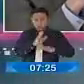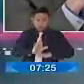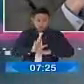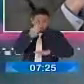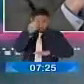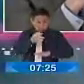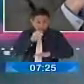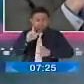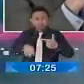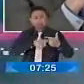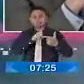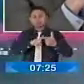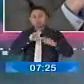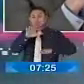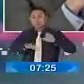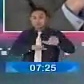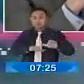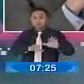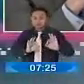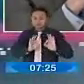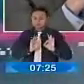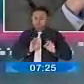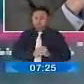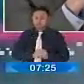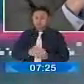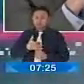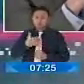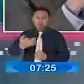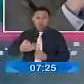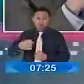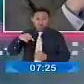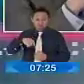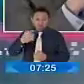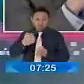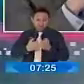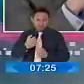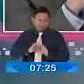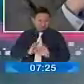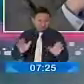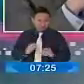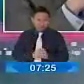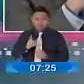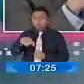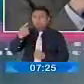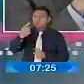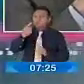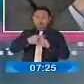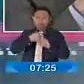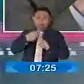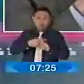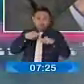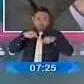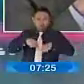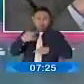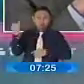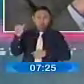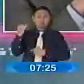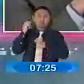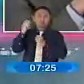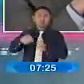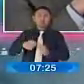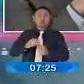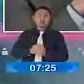y segundo por los avances. Yo estoy seguro que saliendo de esta situación en los próximos meses dejará una industria pesquera